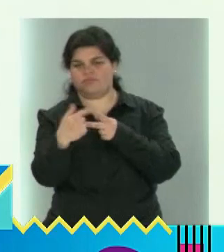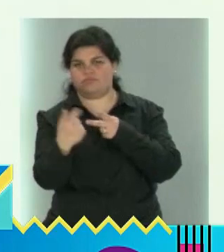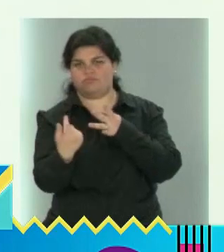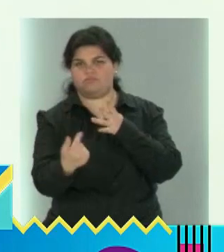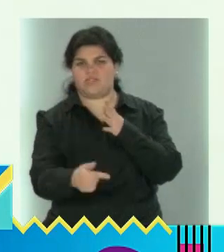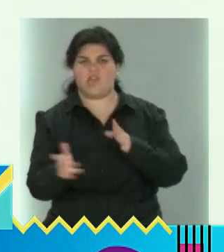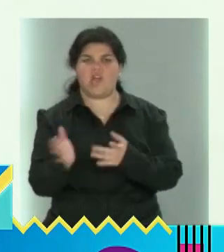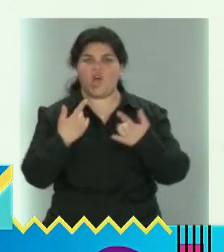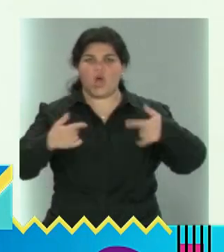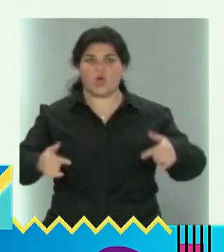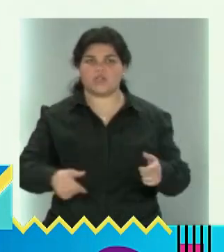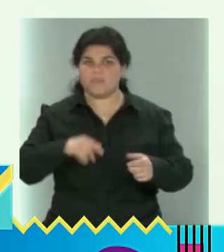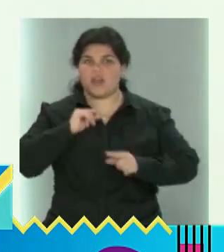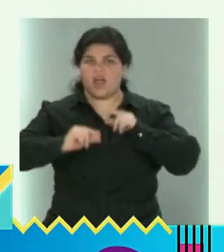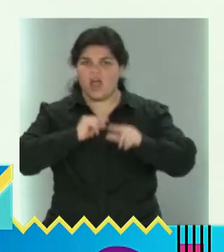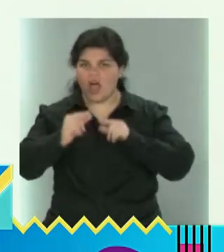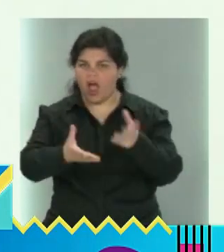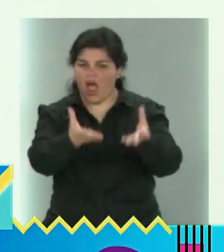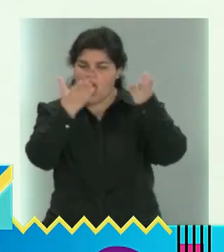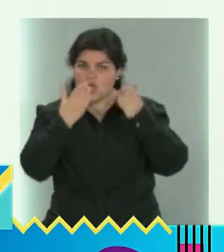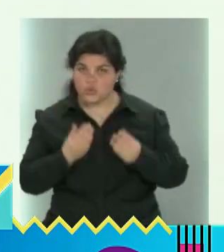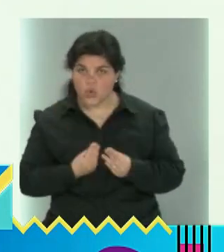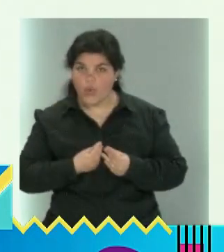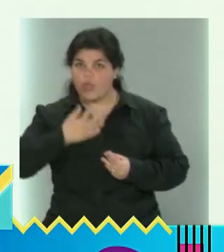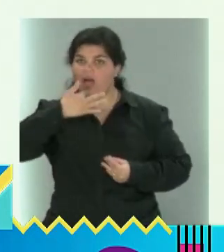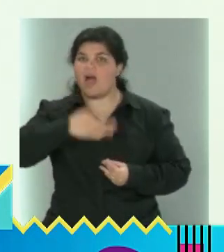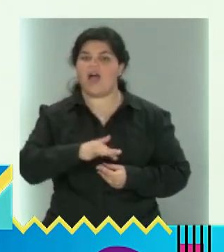pieza audiovisual que nos ayude a entender un poquitito más los temas